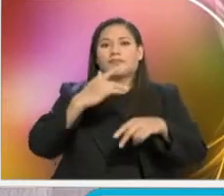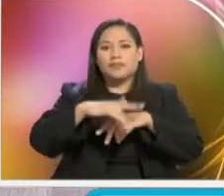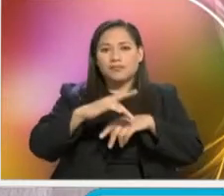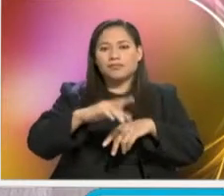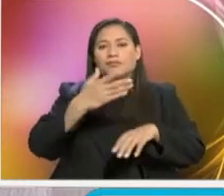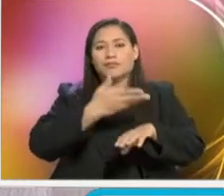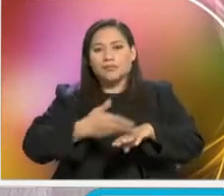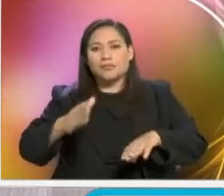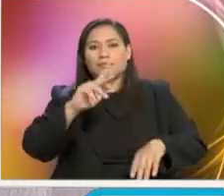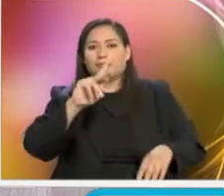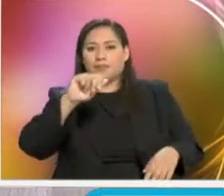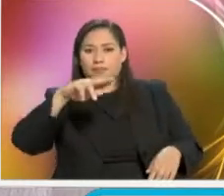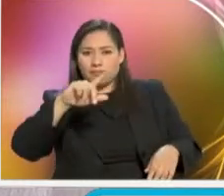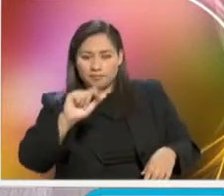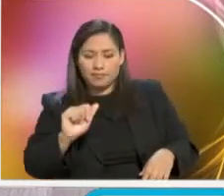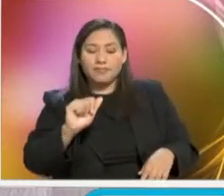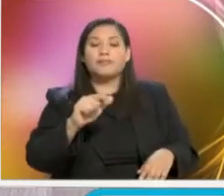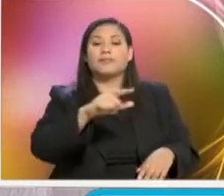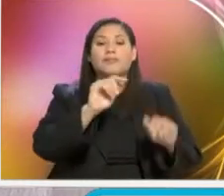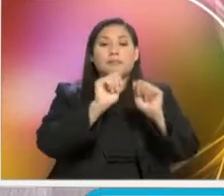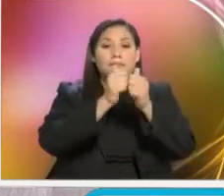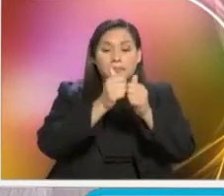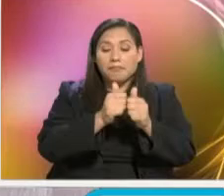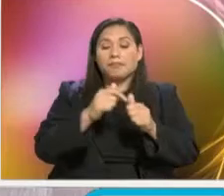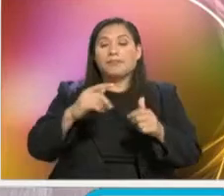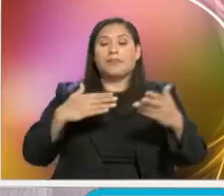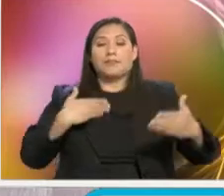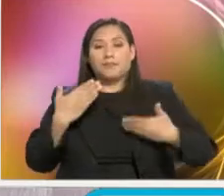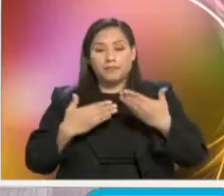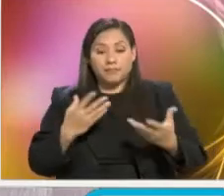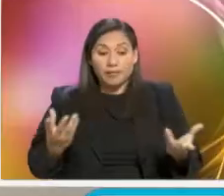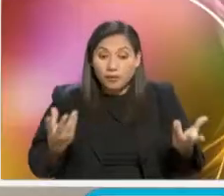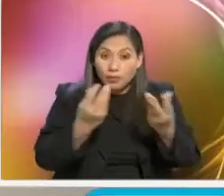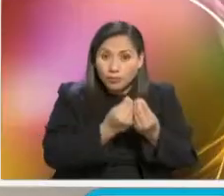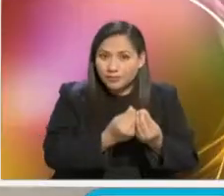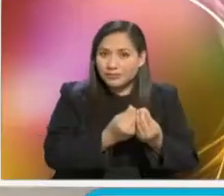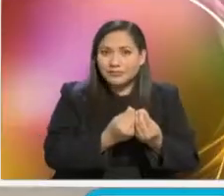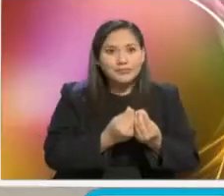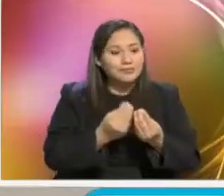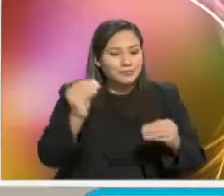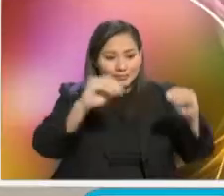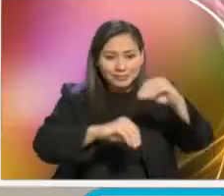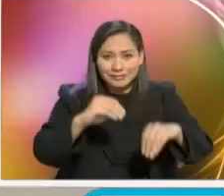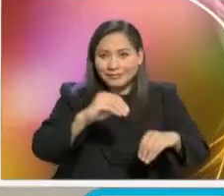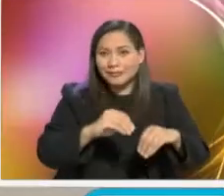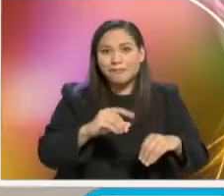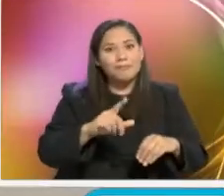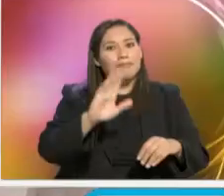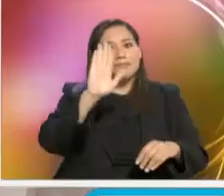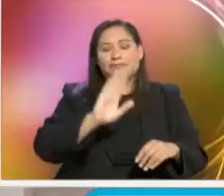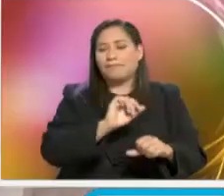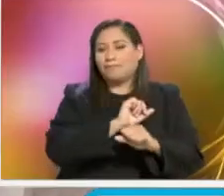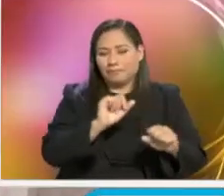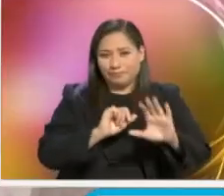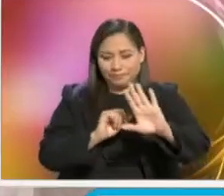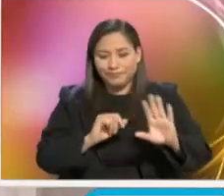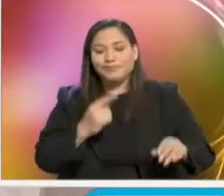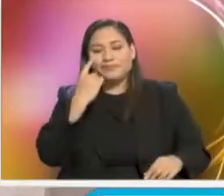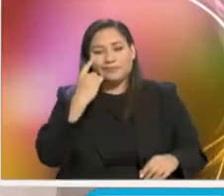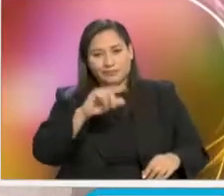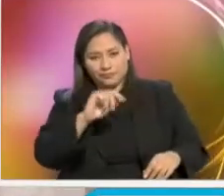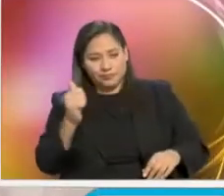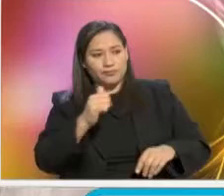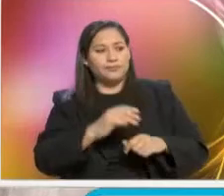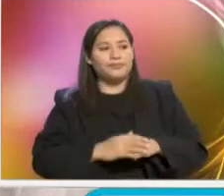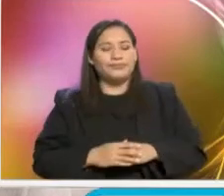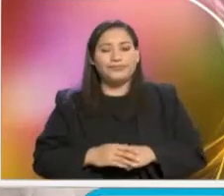alegría, pero cuando los juntas, a lo mejor es una mala combinación. Claro. ¿No? Claro. Bueno, seguimos con otros ejemplos. Les traje en el